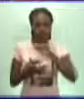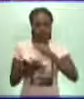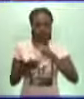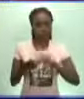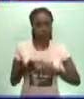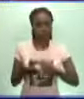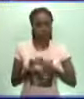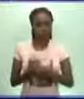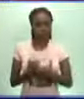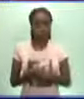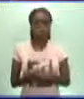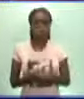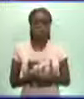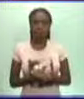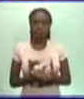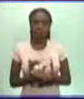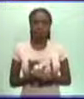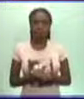escritor.